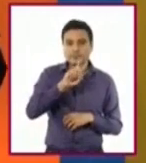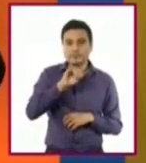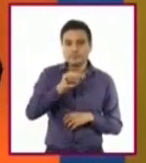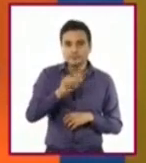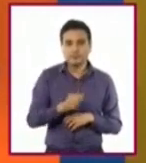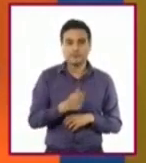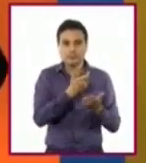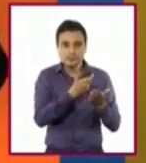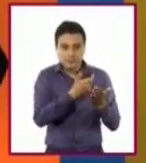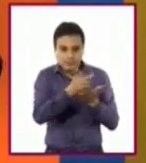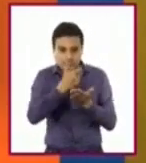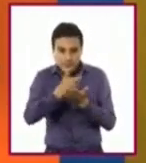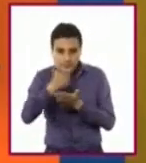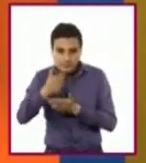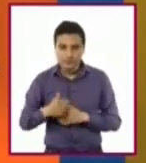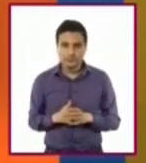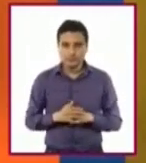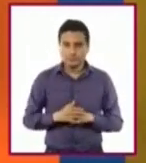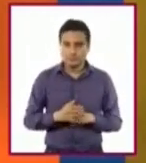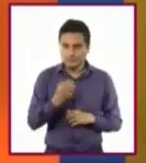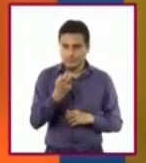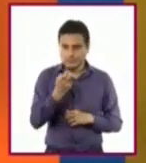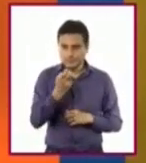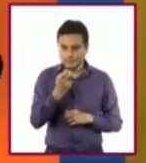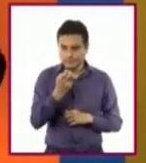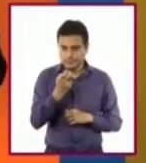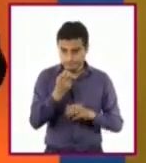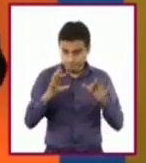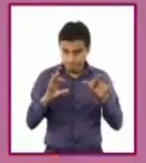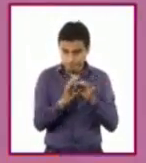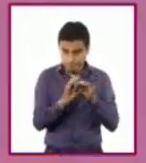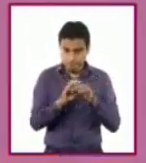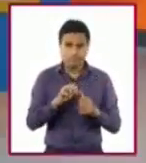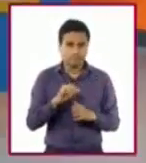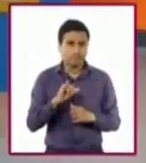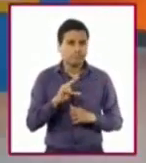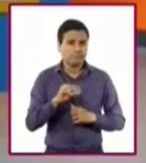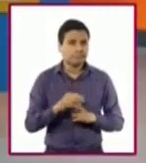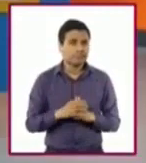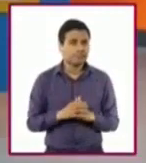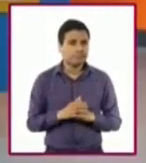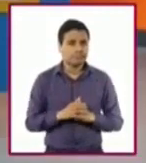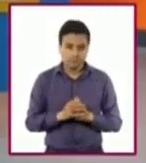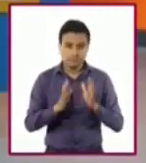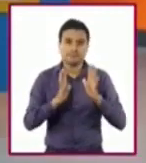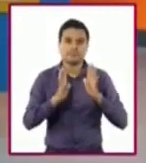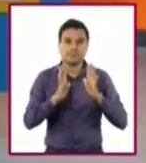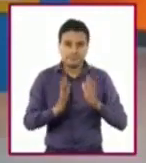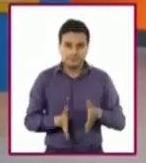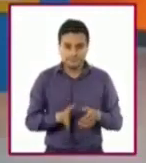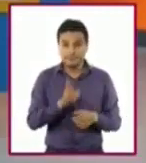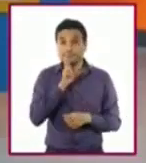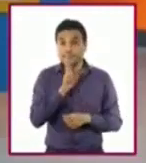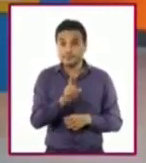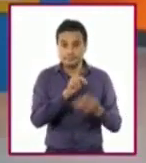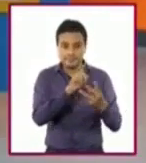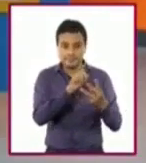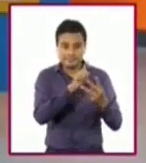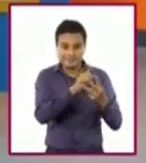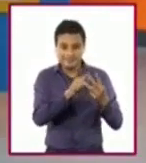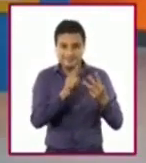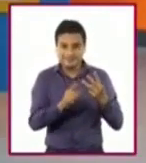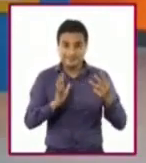este valor podría ser un dato representativo de los salarios ya tenemos las tres medidas de tendencia central